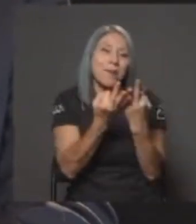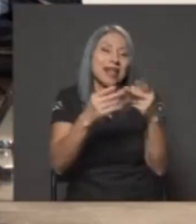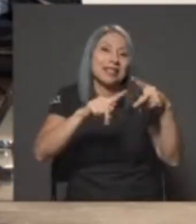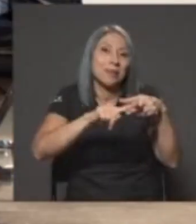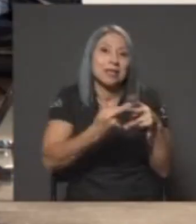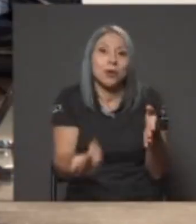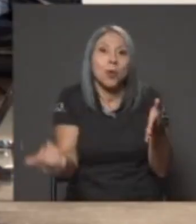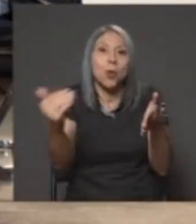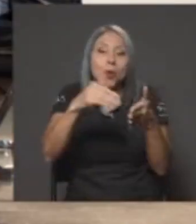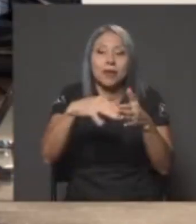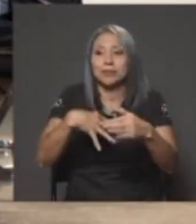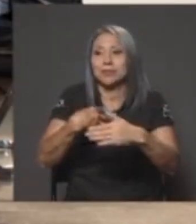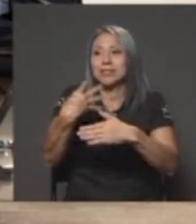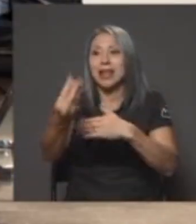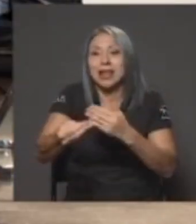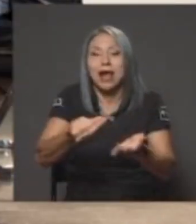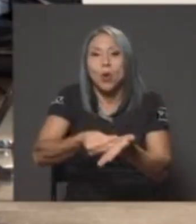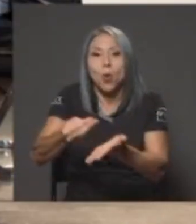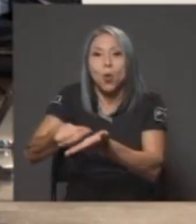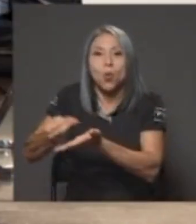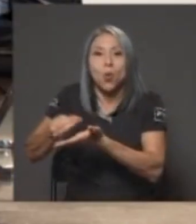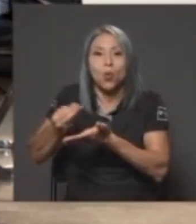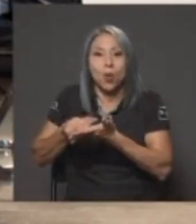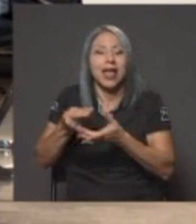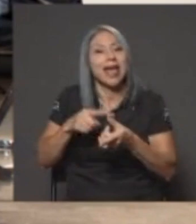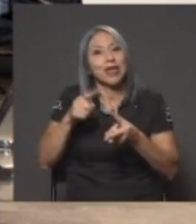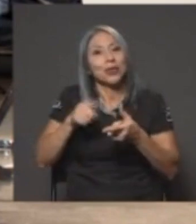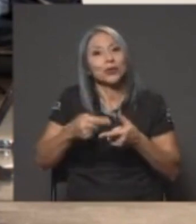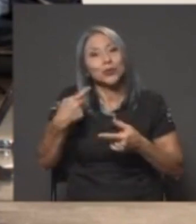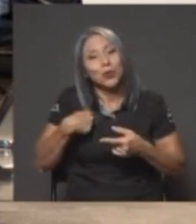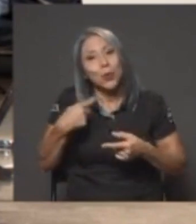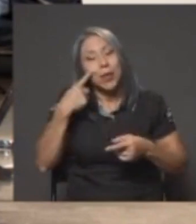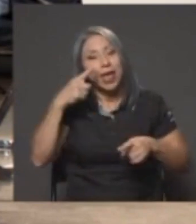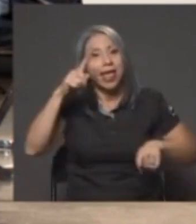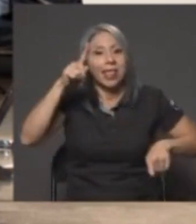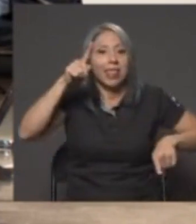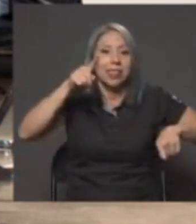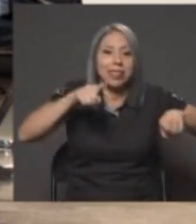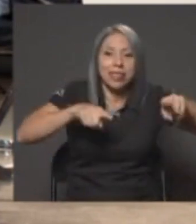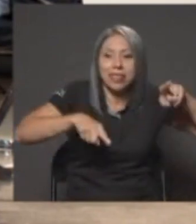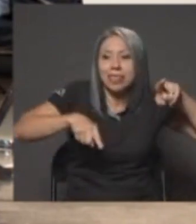puede ver en los datos cómo es el consumo baja y sube